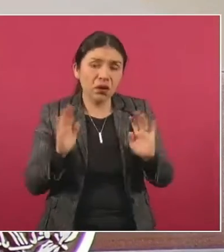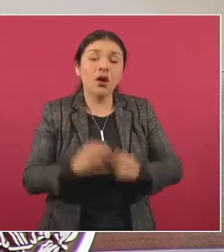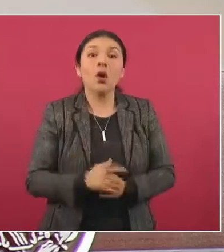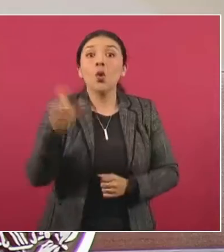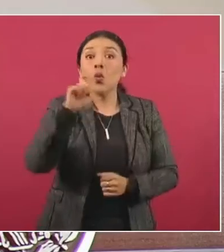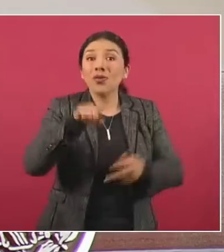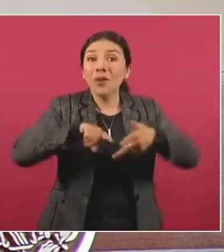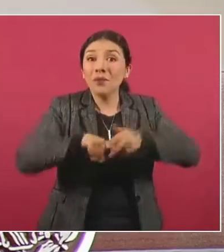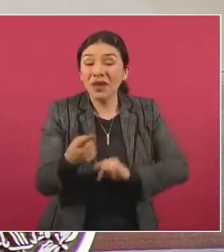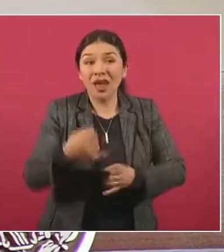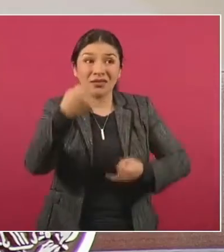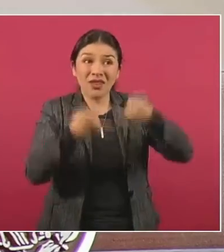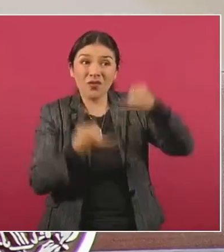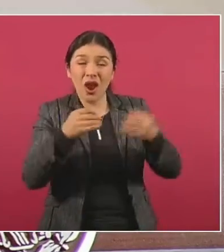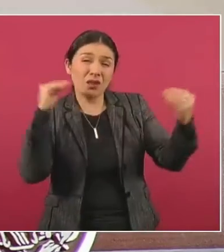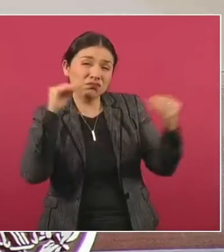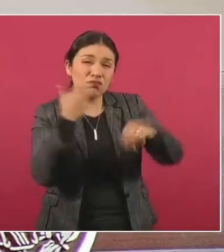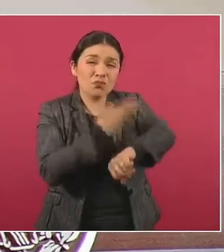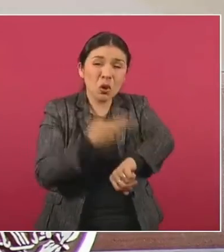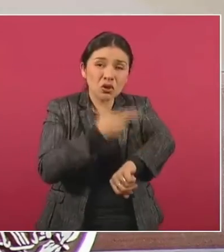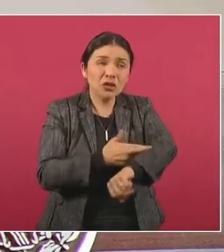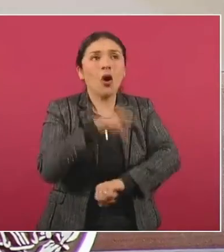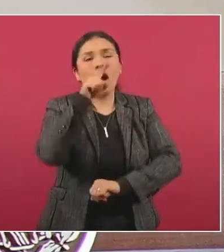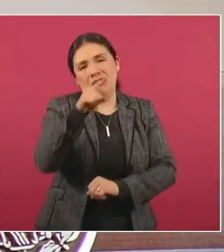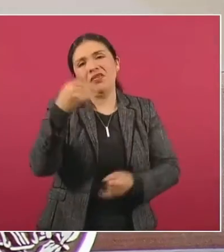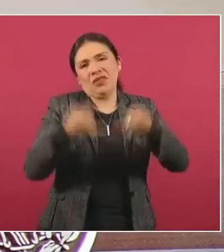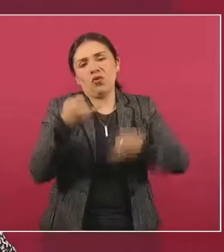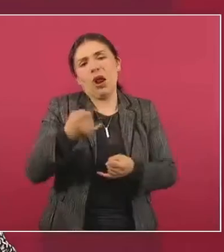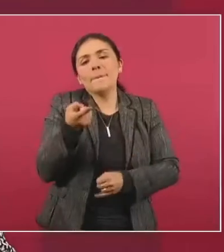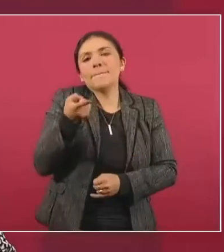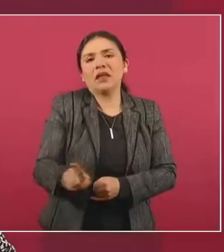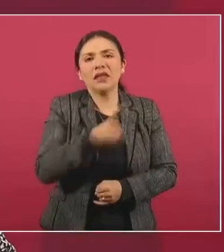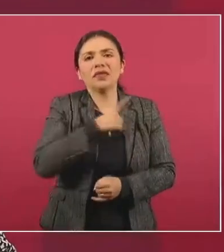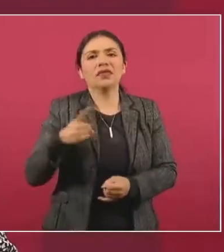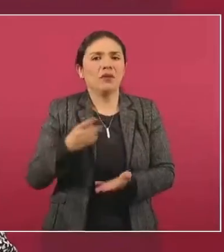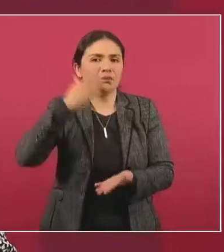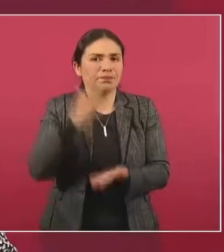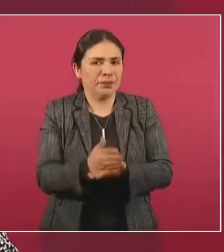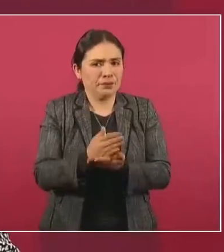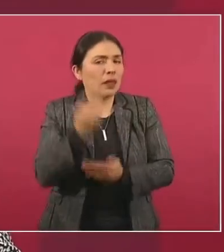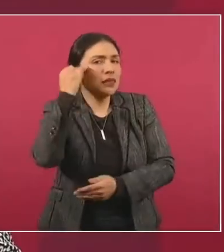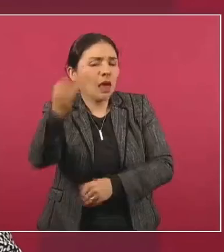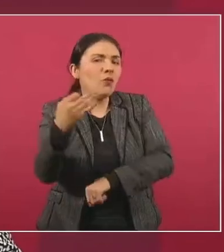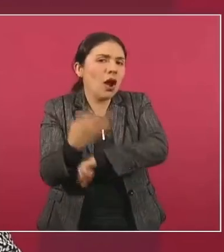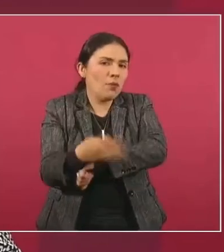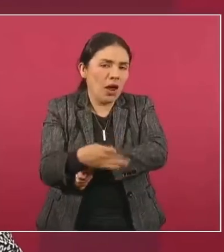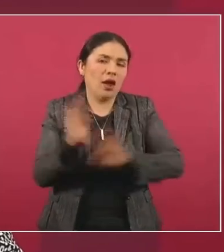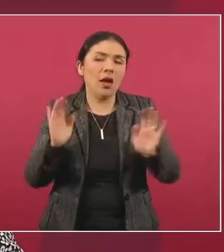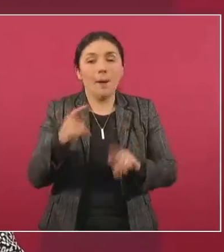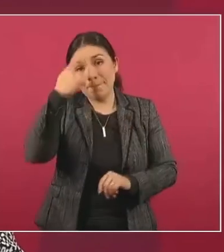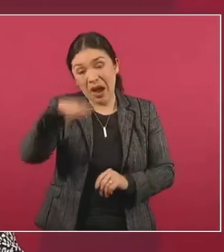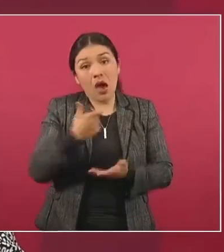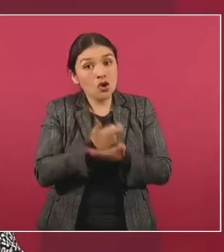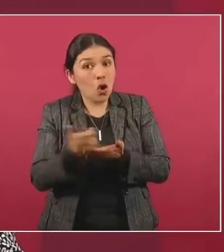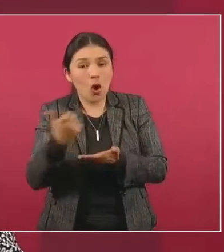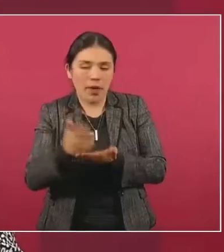se inicia un proceso en el tribunal ordena una suspensión temporal del cobro en